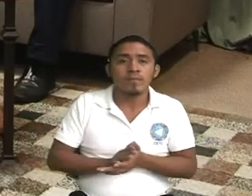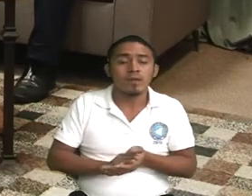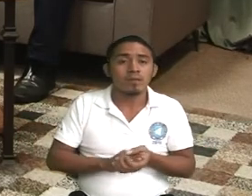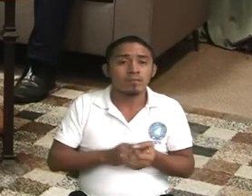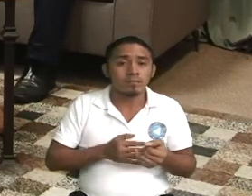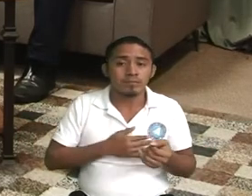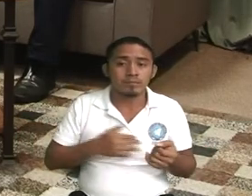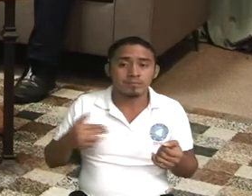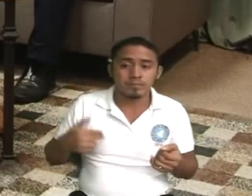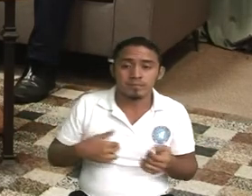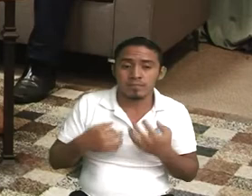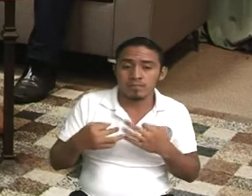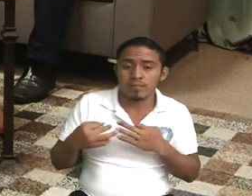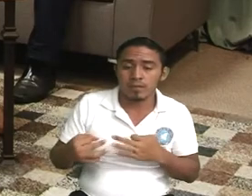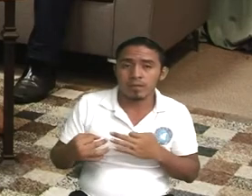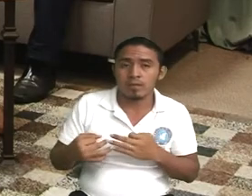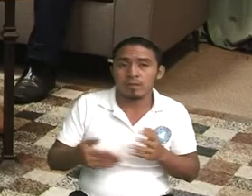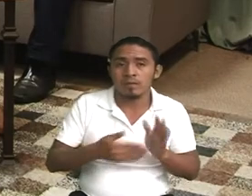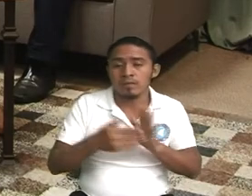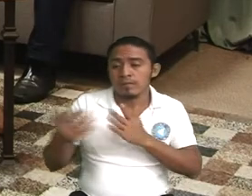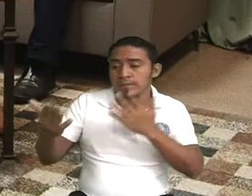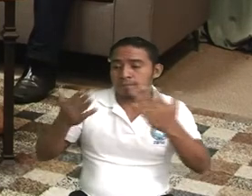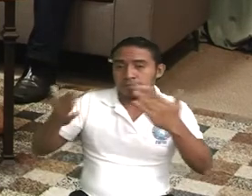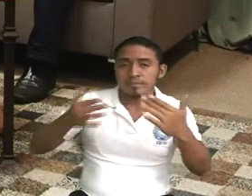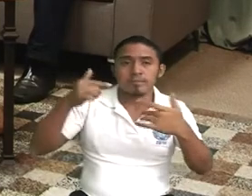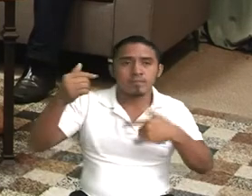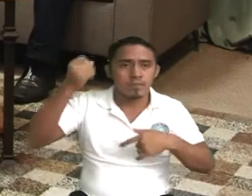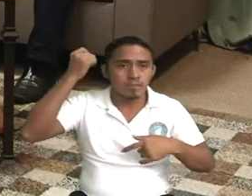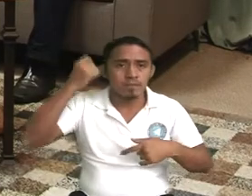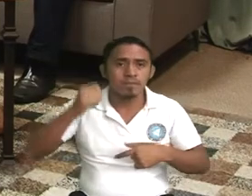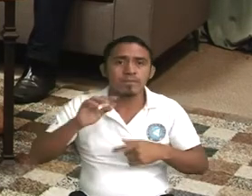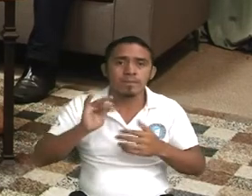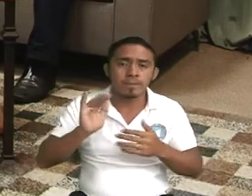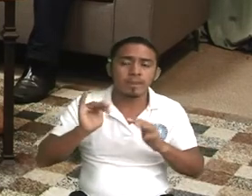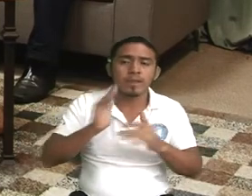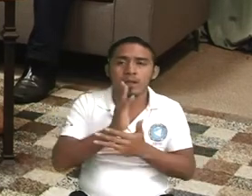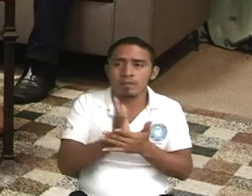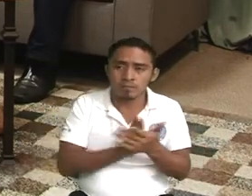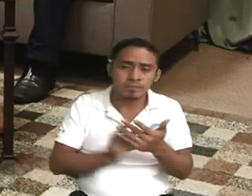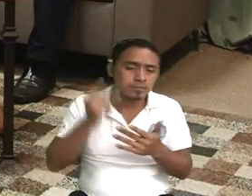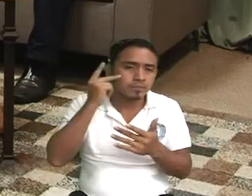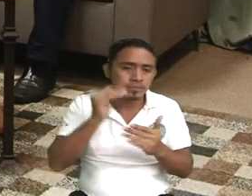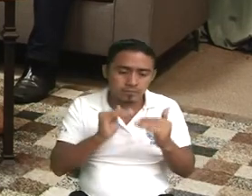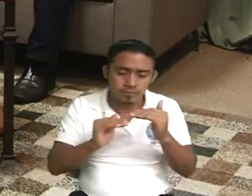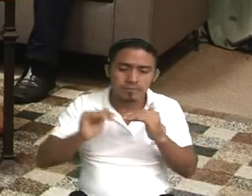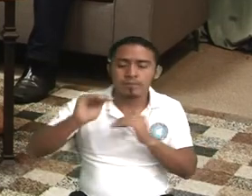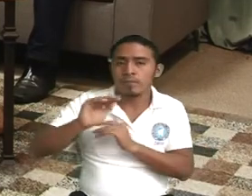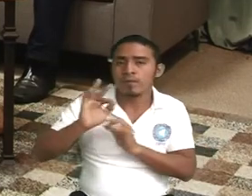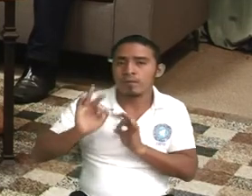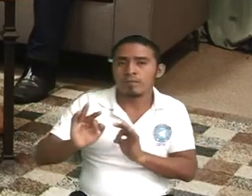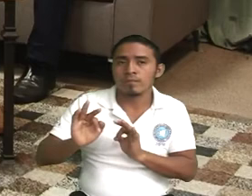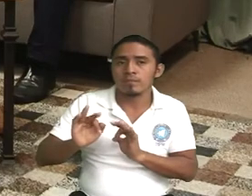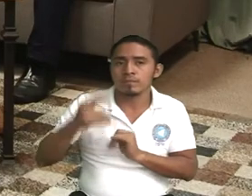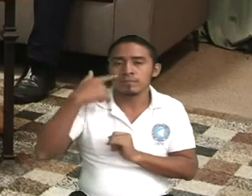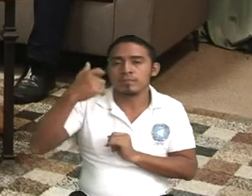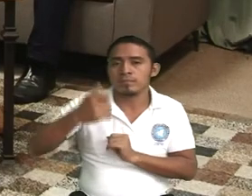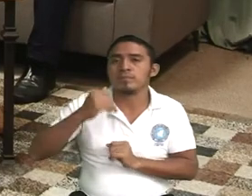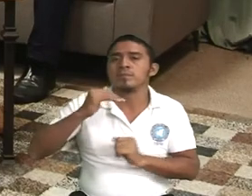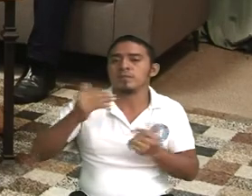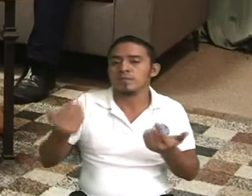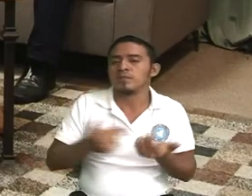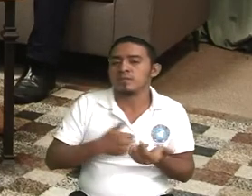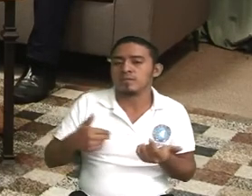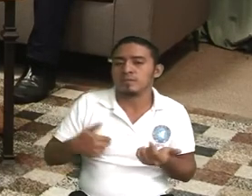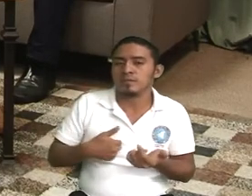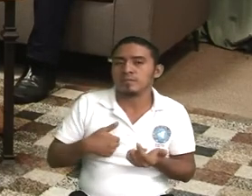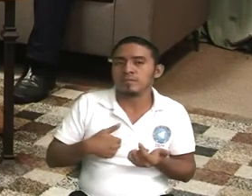resultados versus las expectativas planteadas. En ese sentido, entendemos que ya hay algunas expectativas superadas y conocer un poquito lo que ha